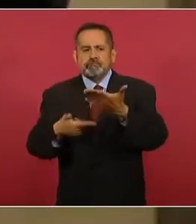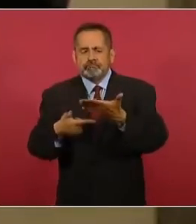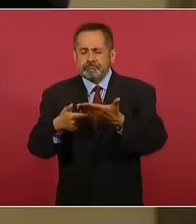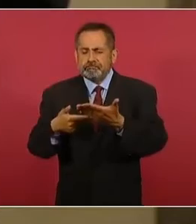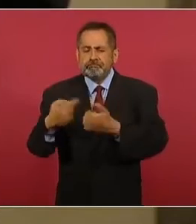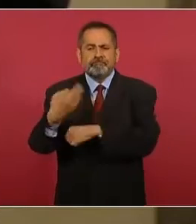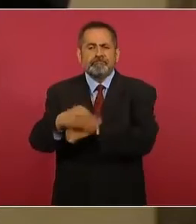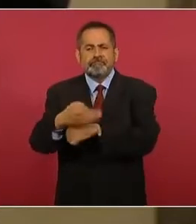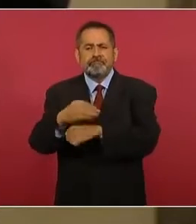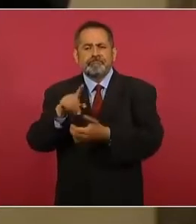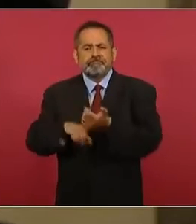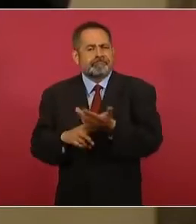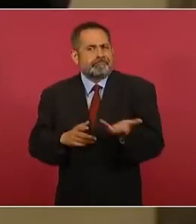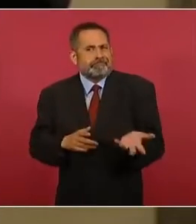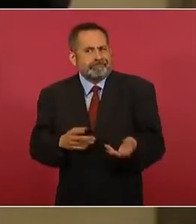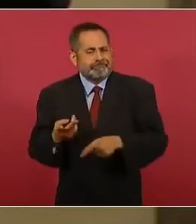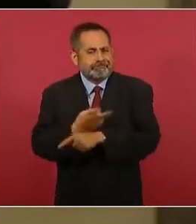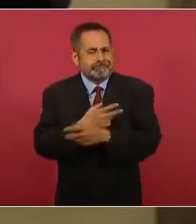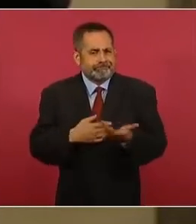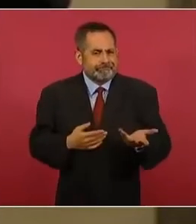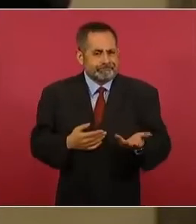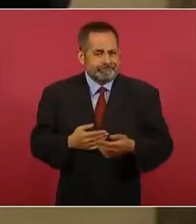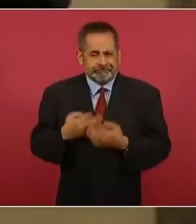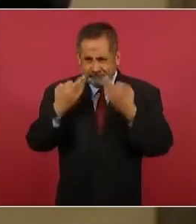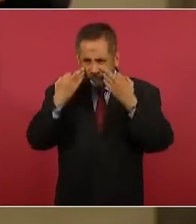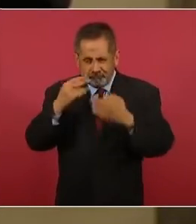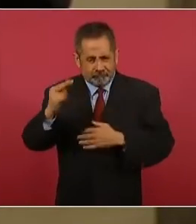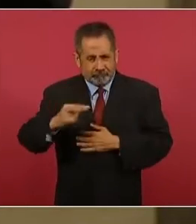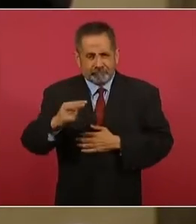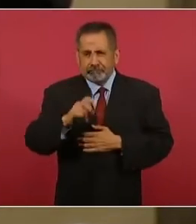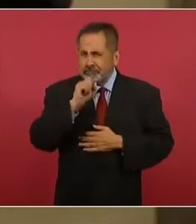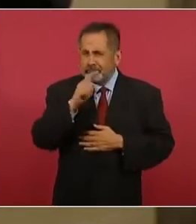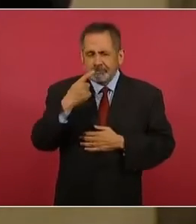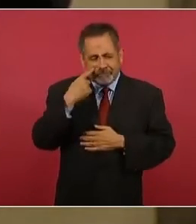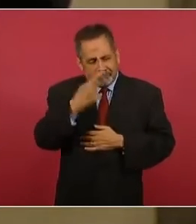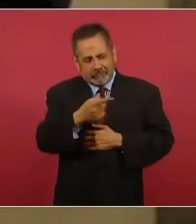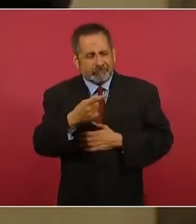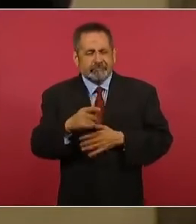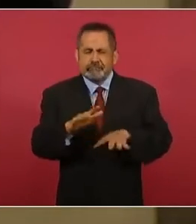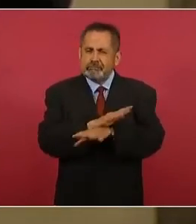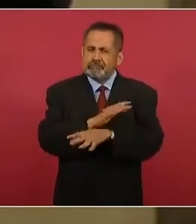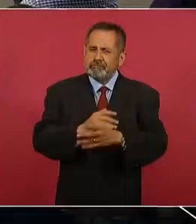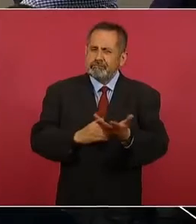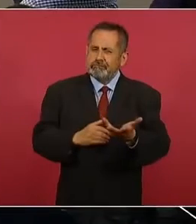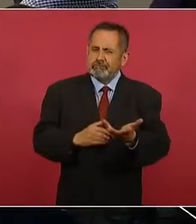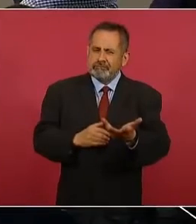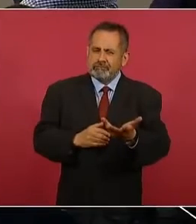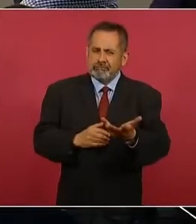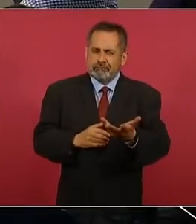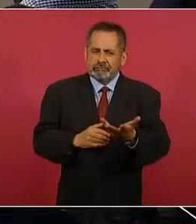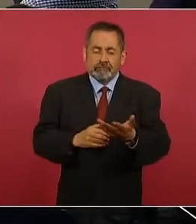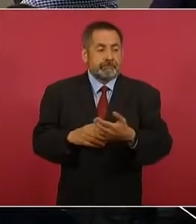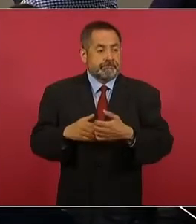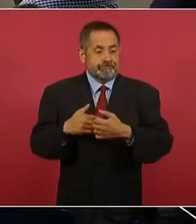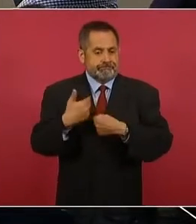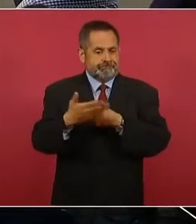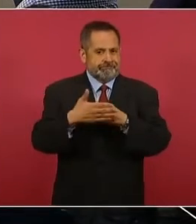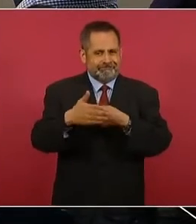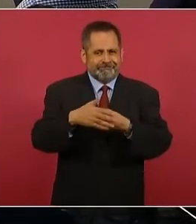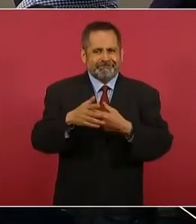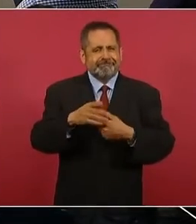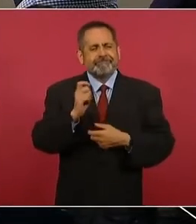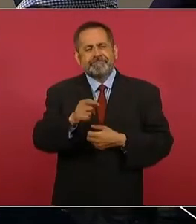y también es una realidad que existe este cambio, ¿no? Esta siguiente elección que va a haber